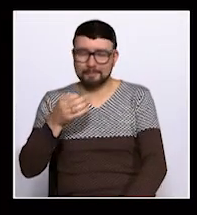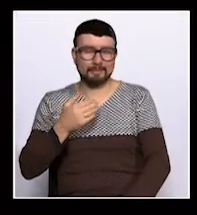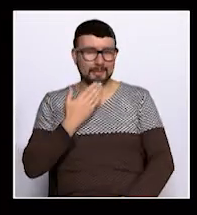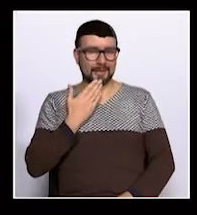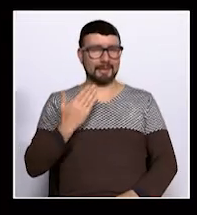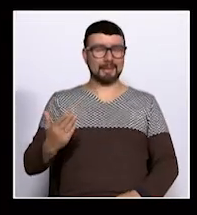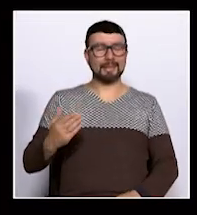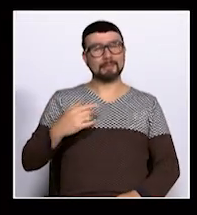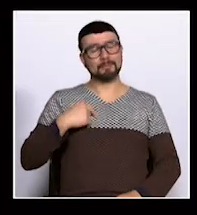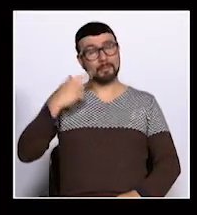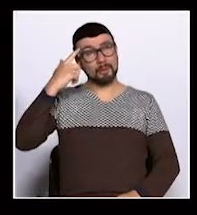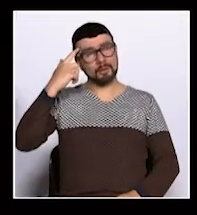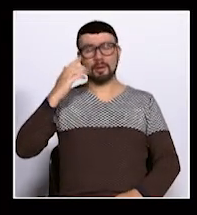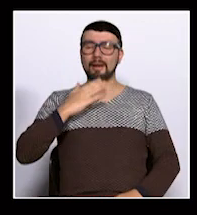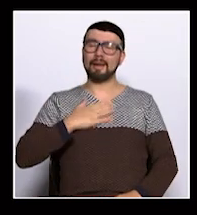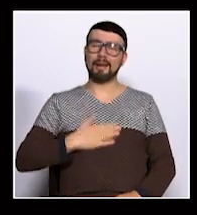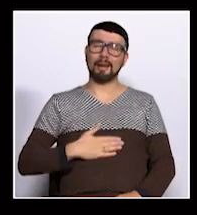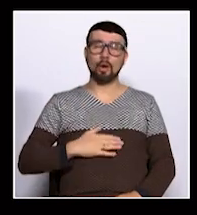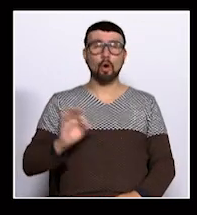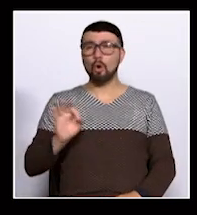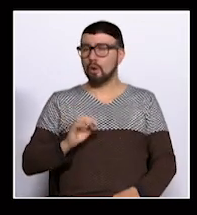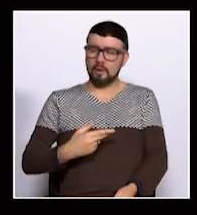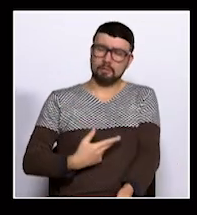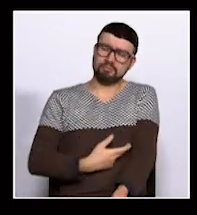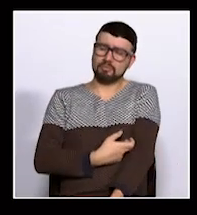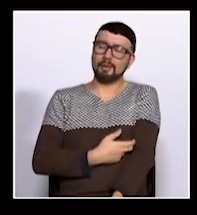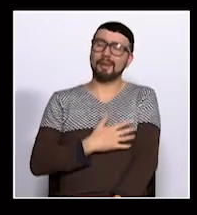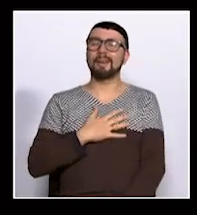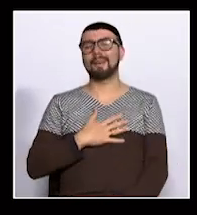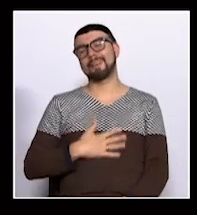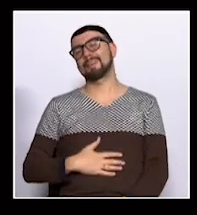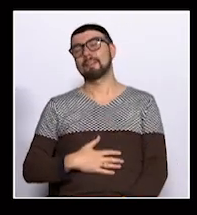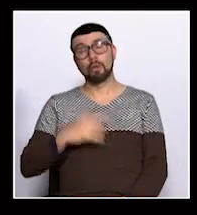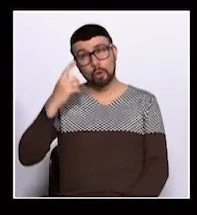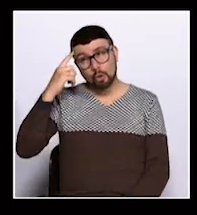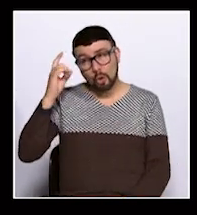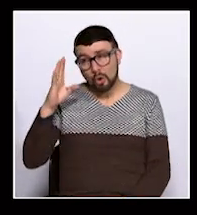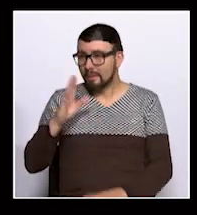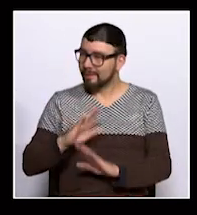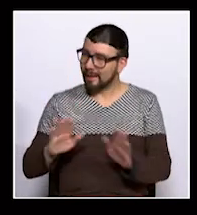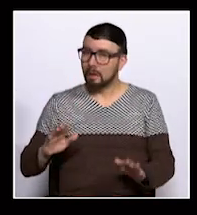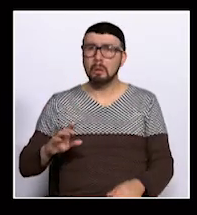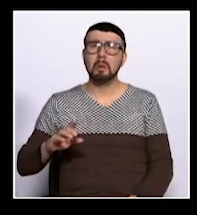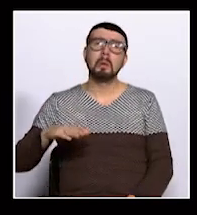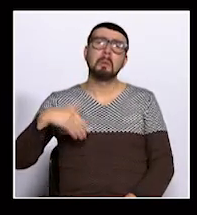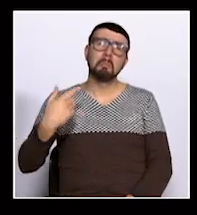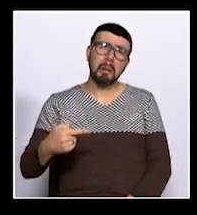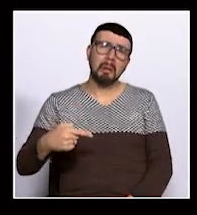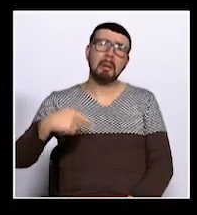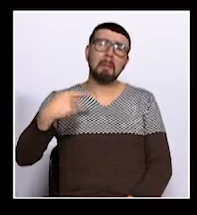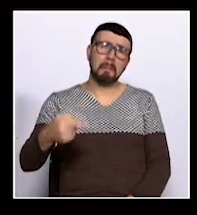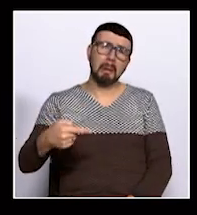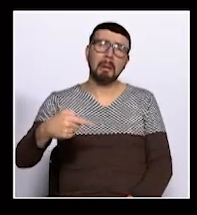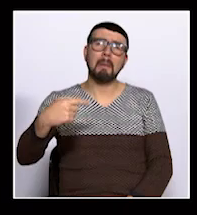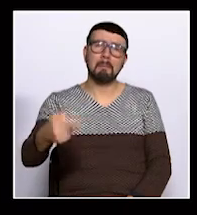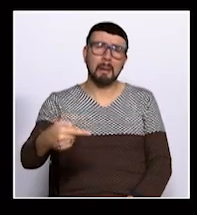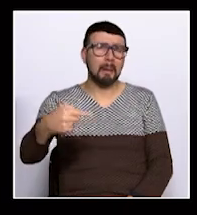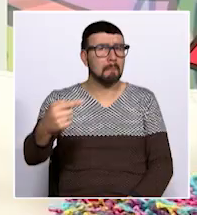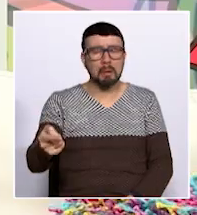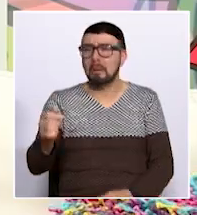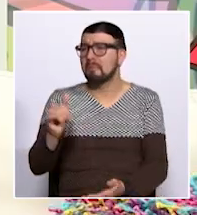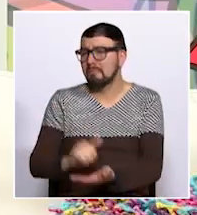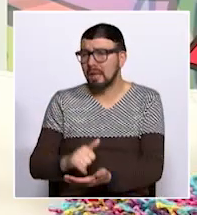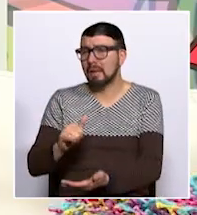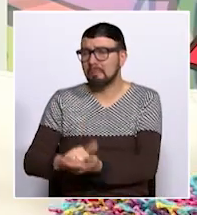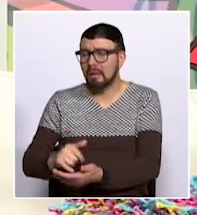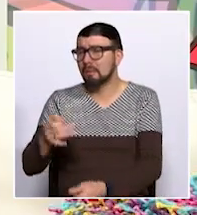pasta, una pasta más fuerte, o que me apliquen una inyección. Me pasa el dolor y a los 8 días, y así se la pasan mucho tiempo, hasta que en un